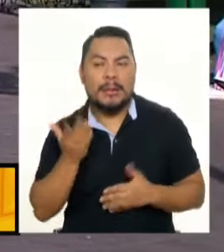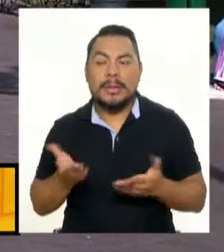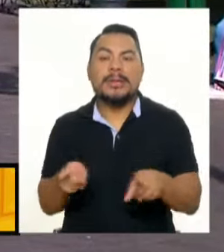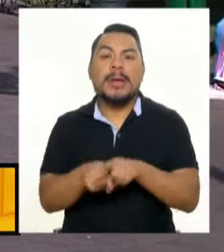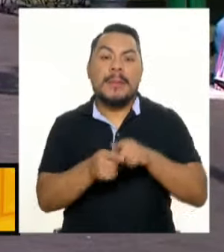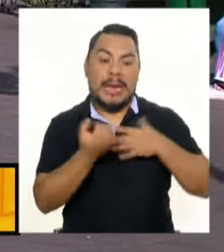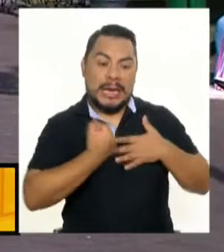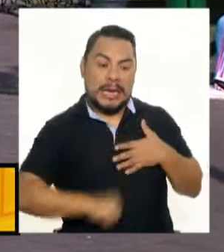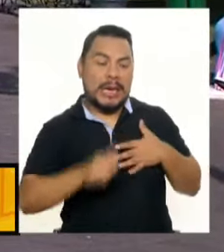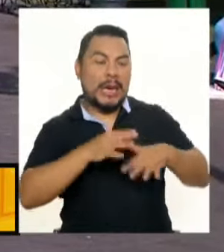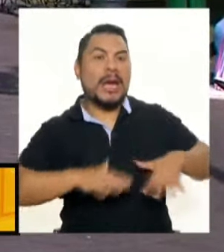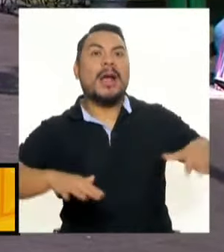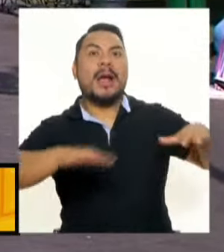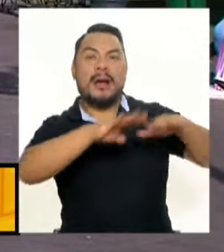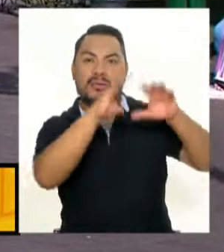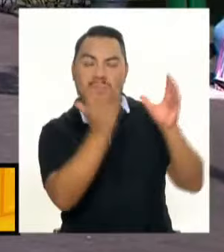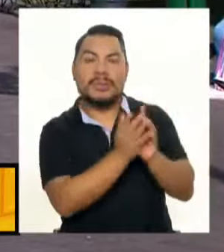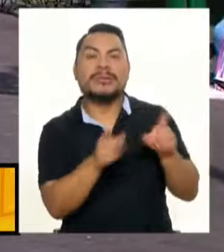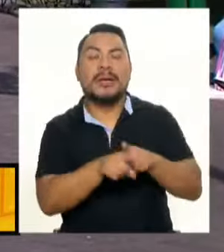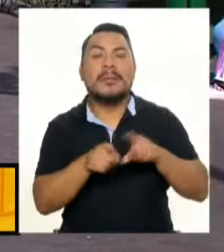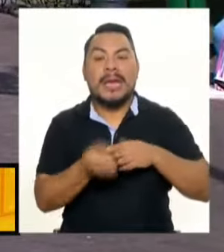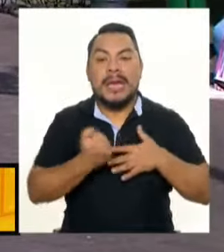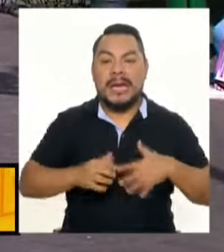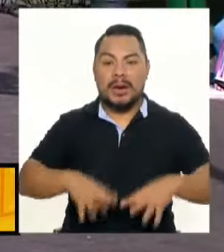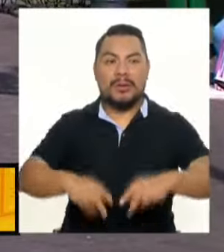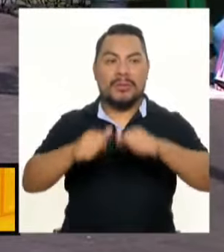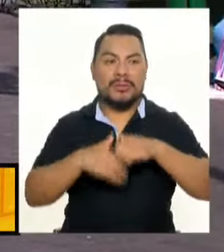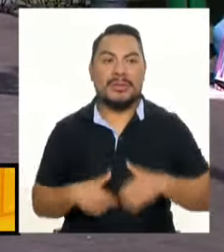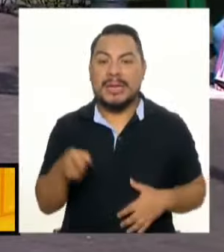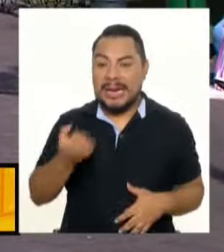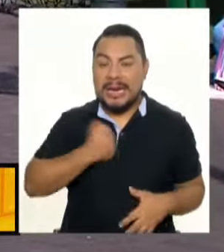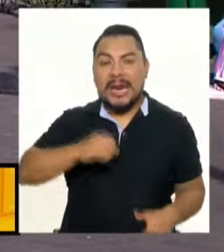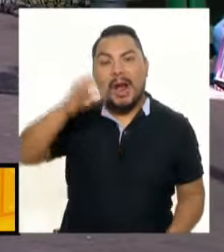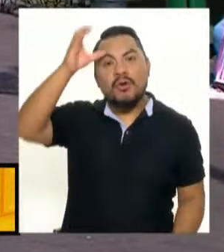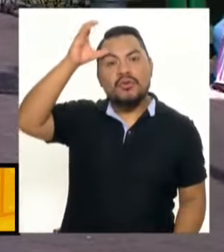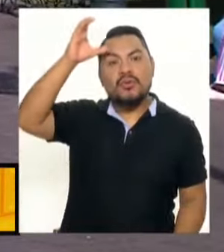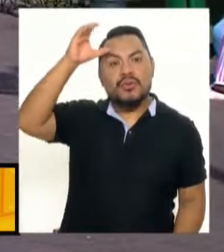hija de la mamaquilla, hija de la Pachamama. Hija de la luna.